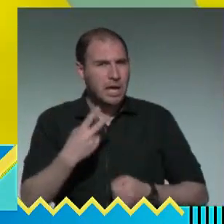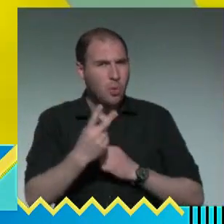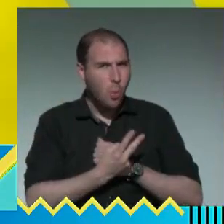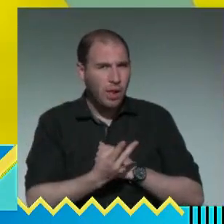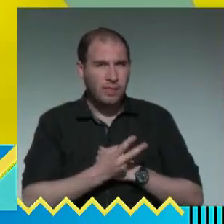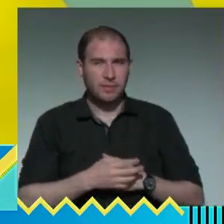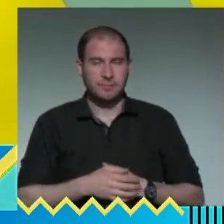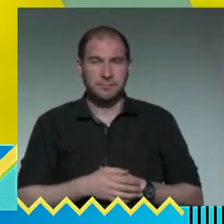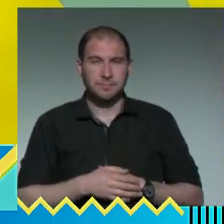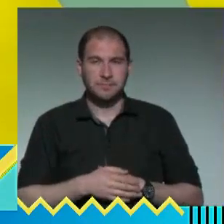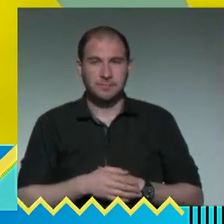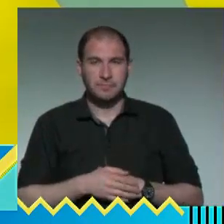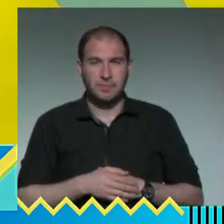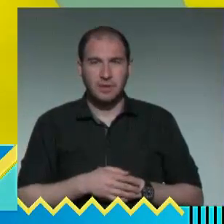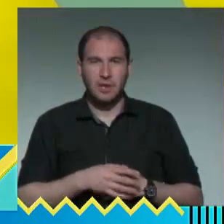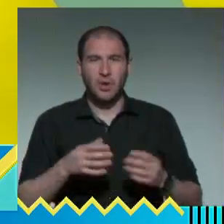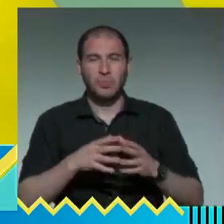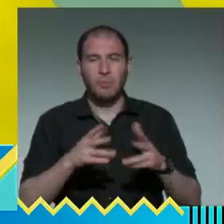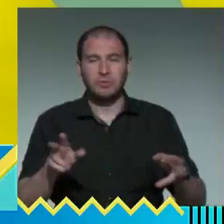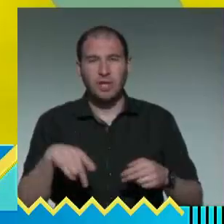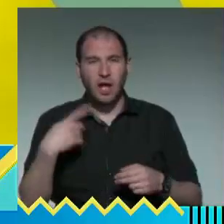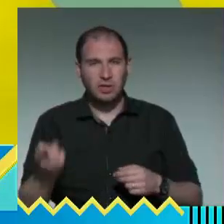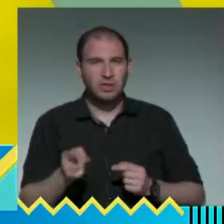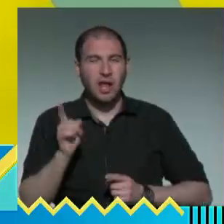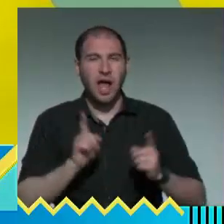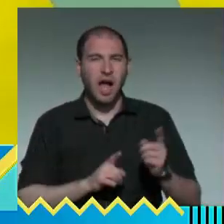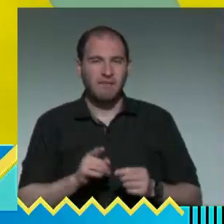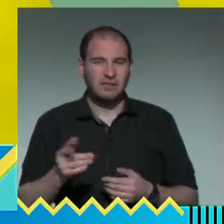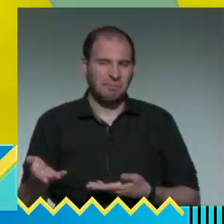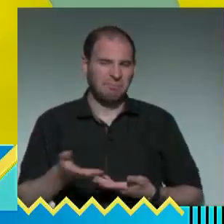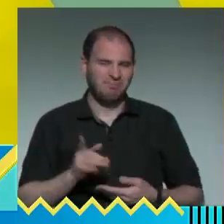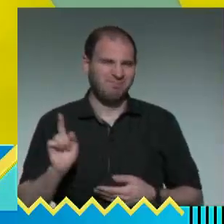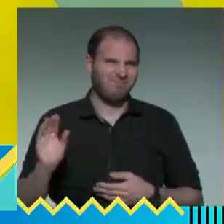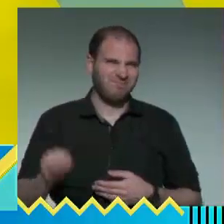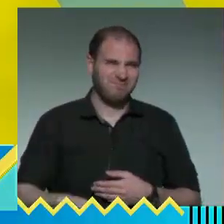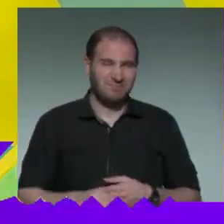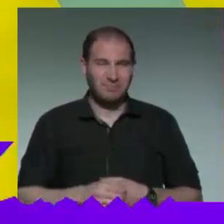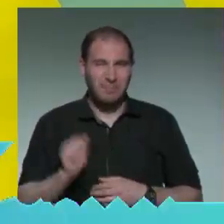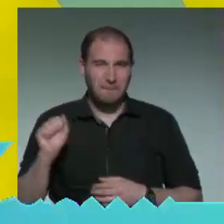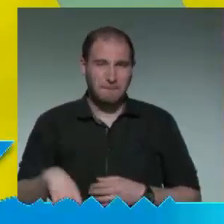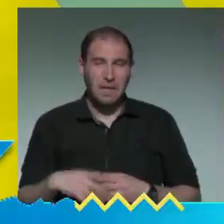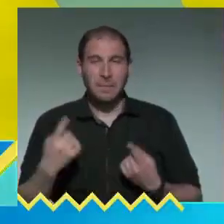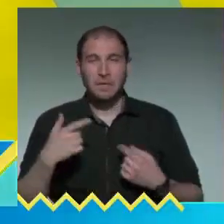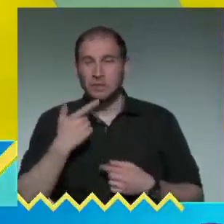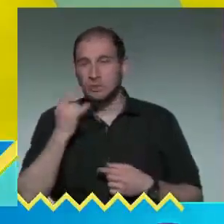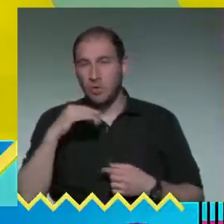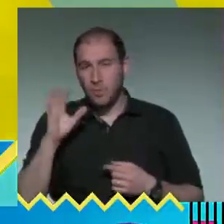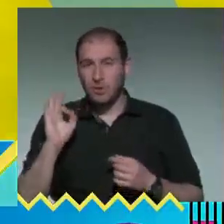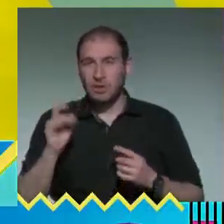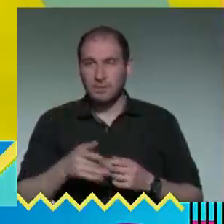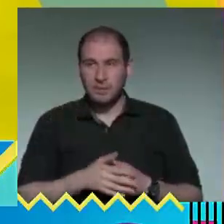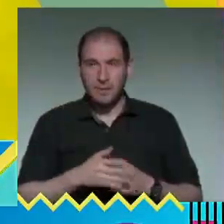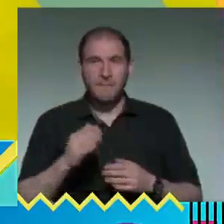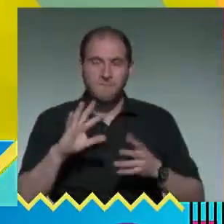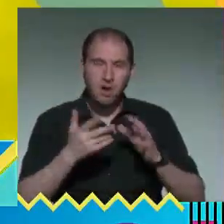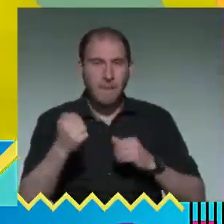ahí otras bandas por ahí no le daban tanta cabida a eso, digamos, pero... Bueno, Sumo era un ejemplo de... Los